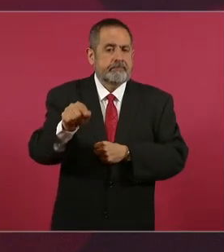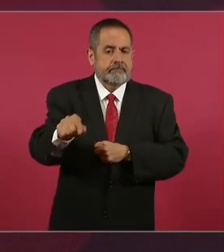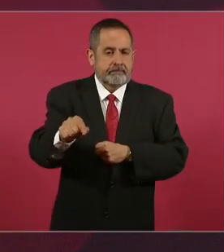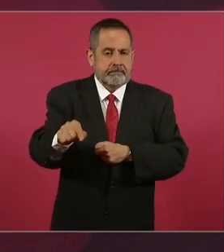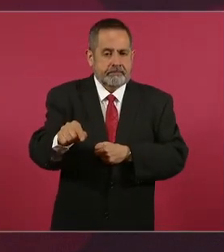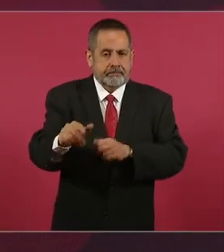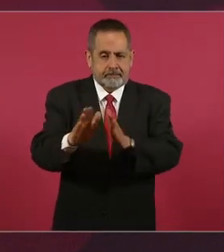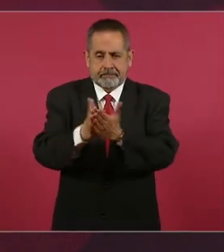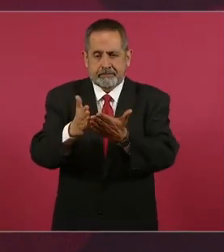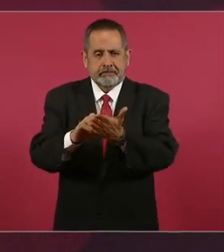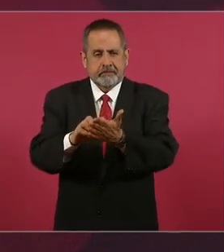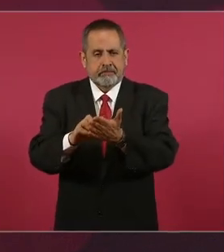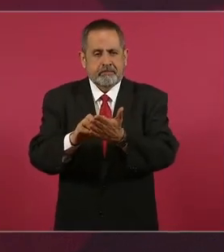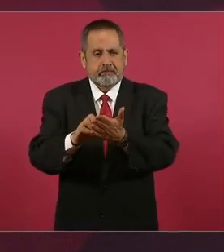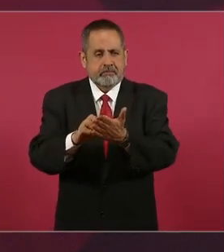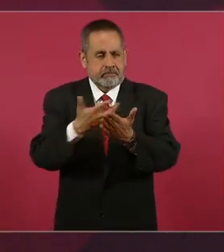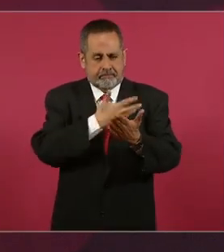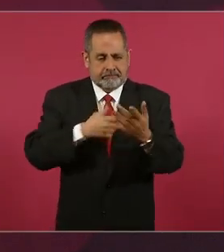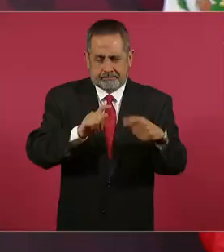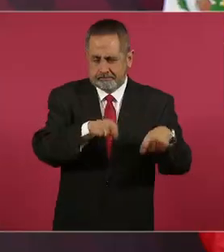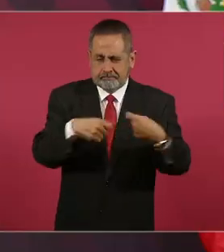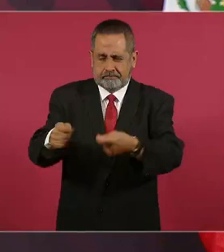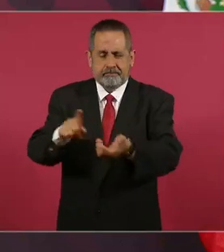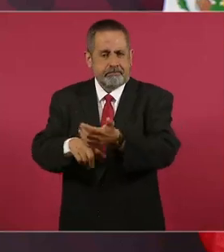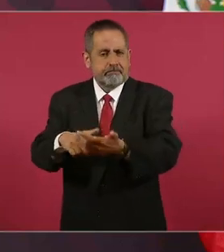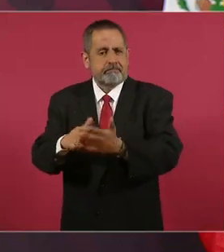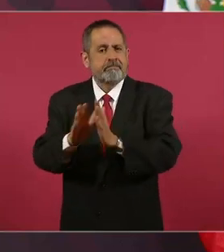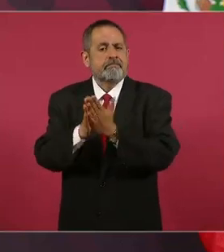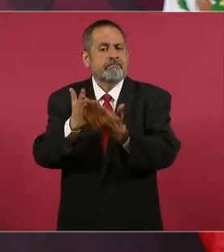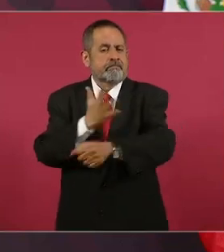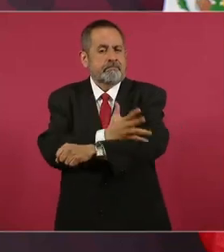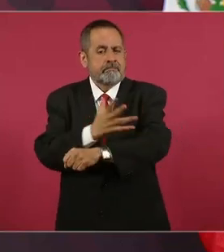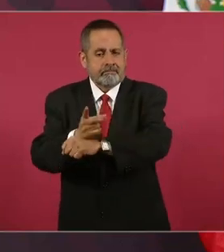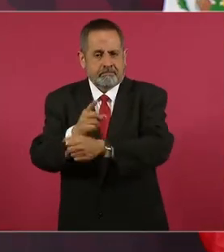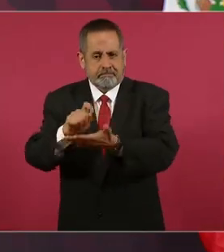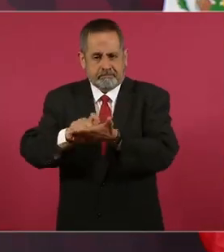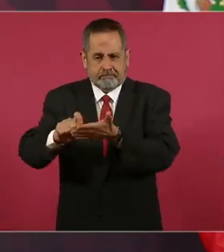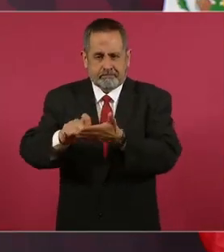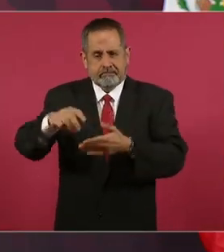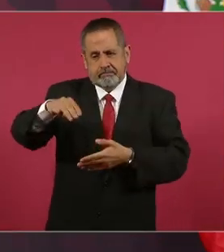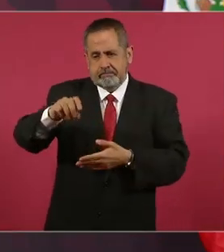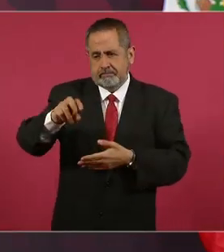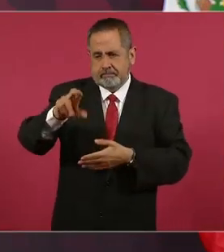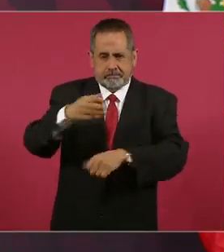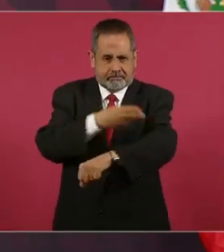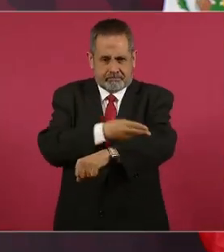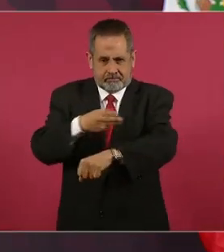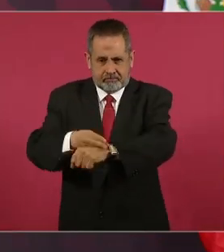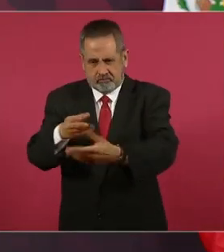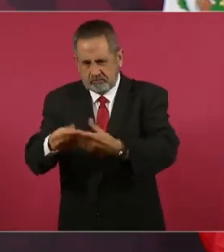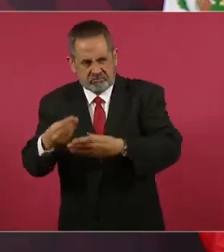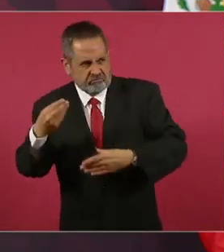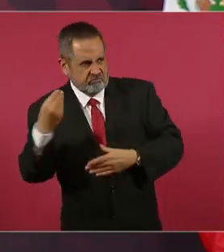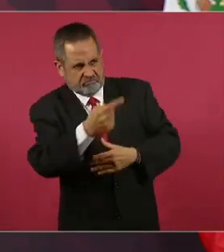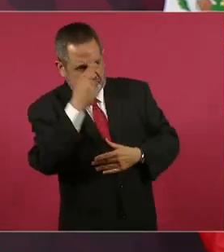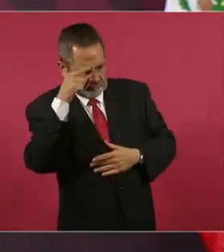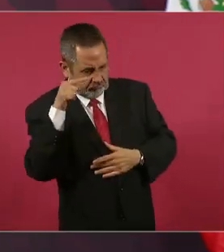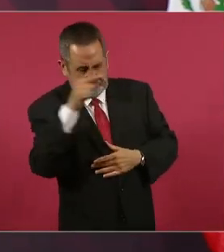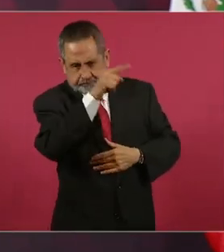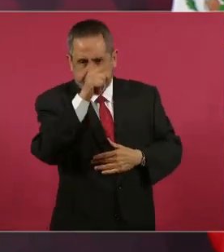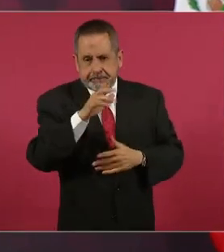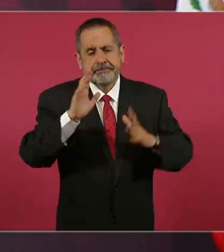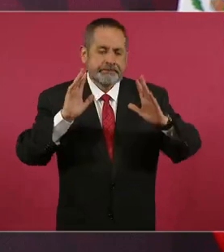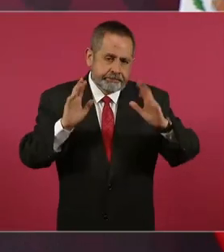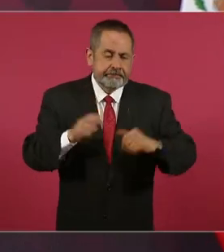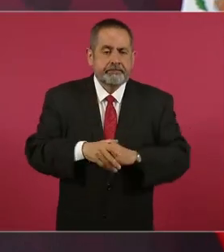el libro de la sucesión presidencial que escribió Madero se lo dedicó a Porfirio, nada más